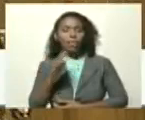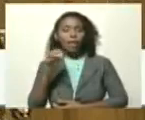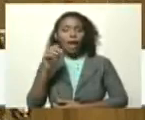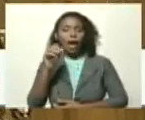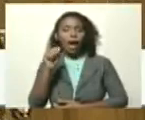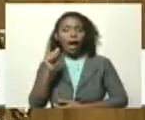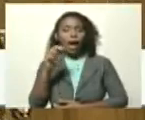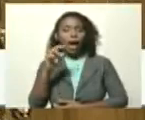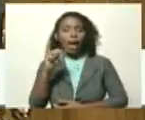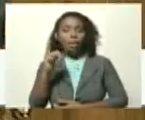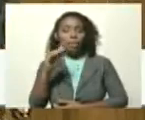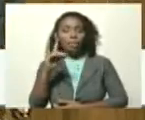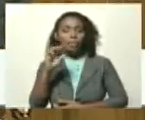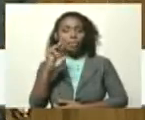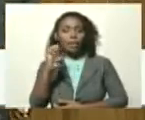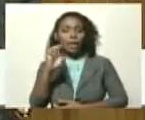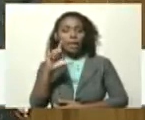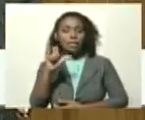Y hoy,